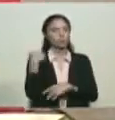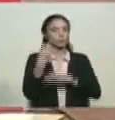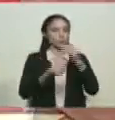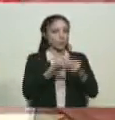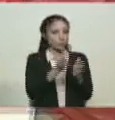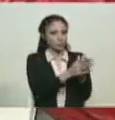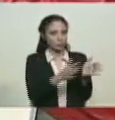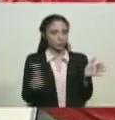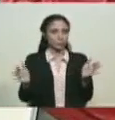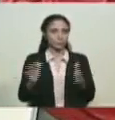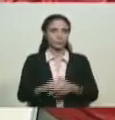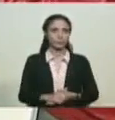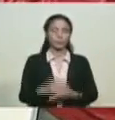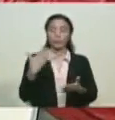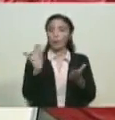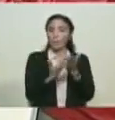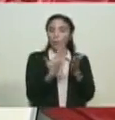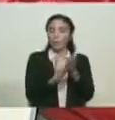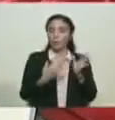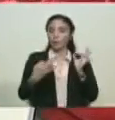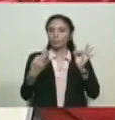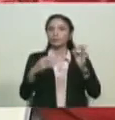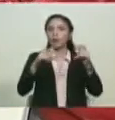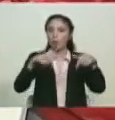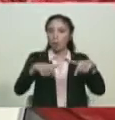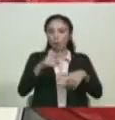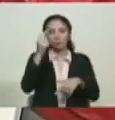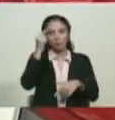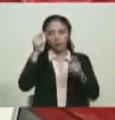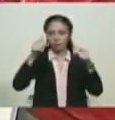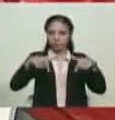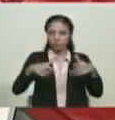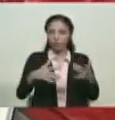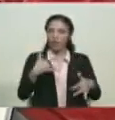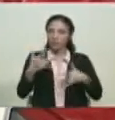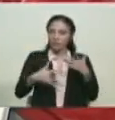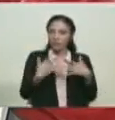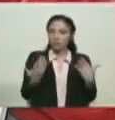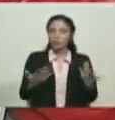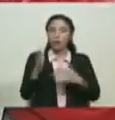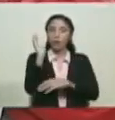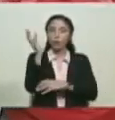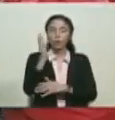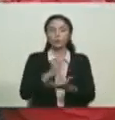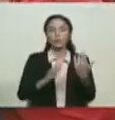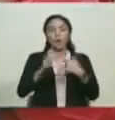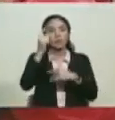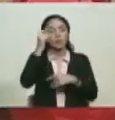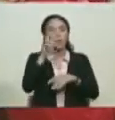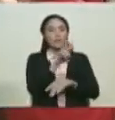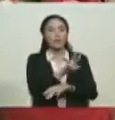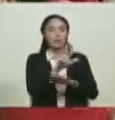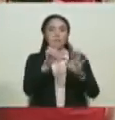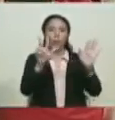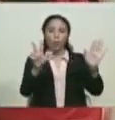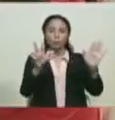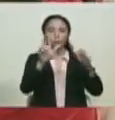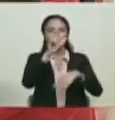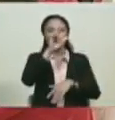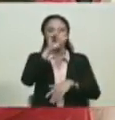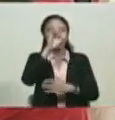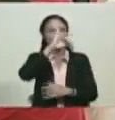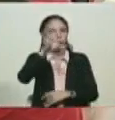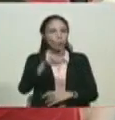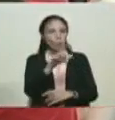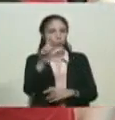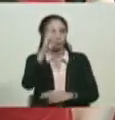nosotros hemos propuesto para esta fecha para esta ocasión que el congreso inicie el día 28 de julio en homenaje al